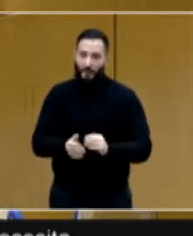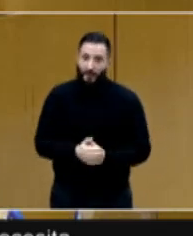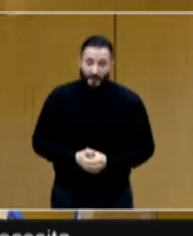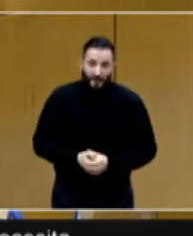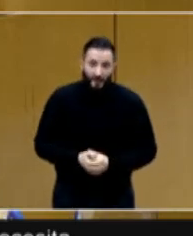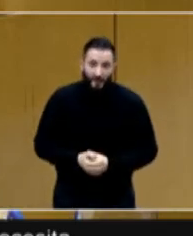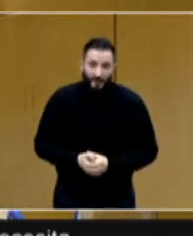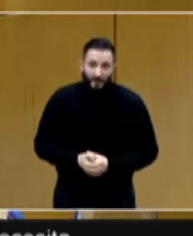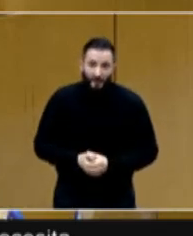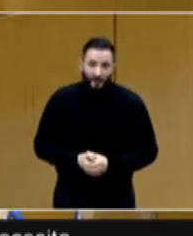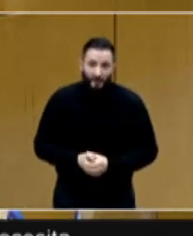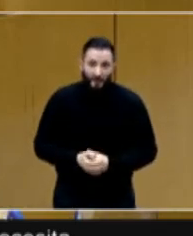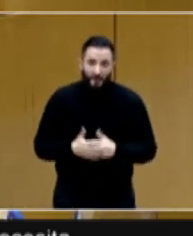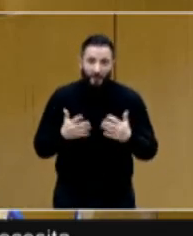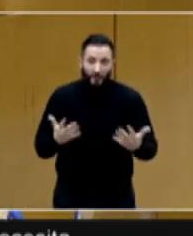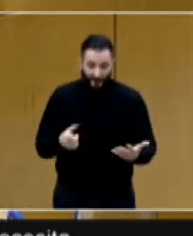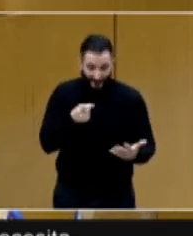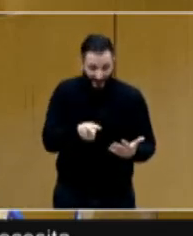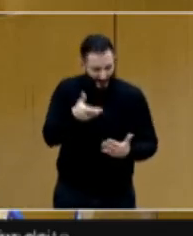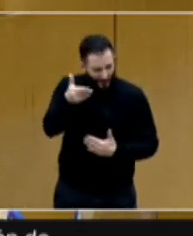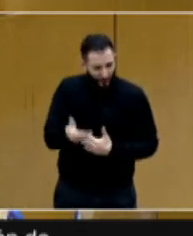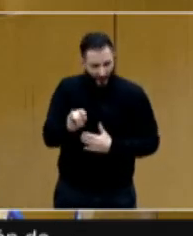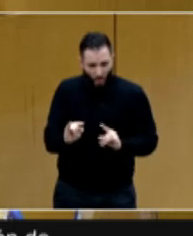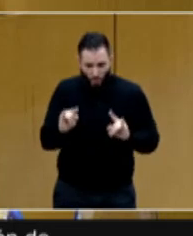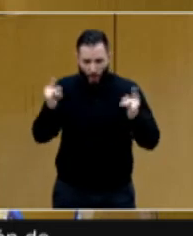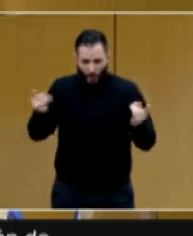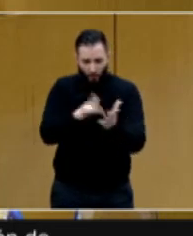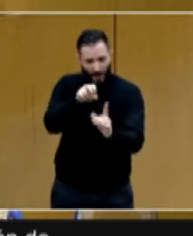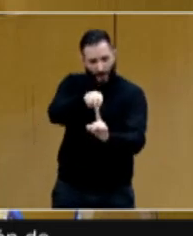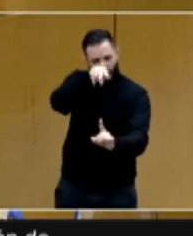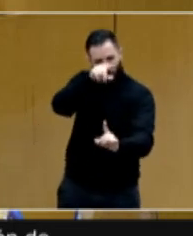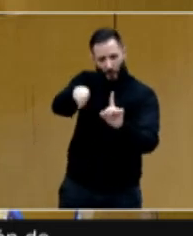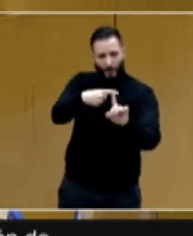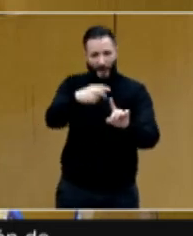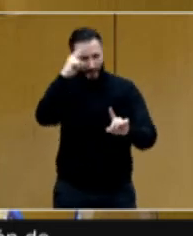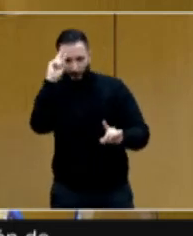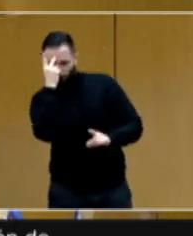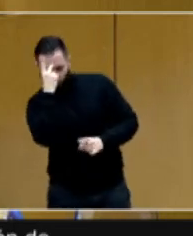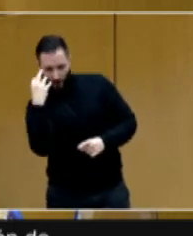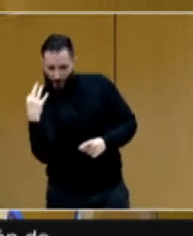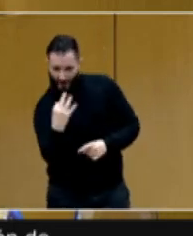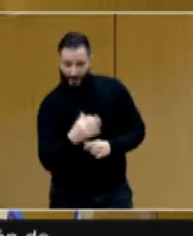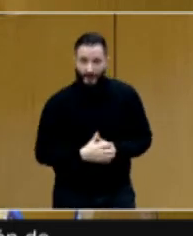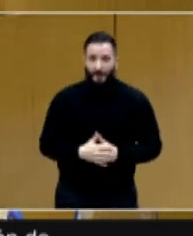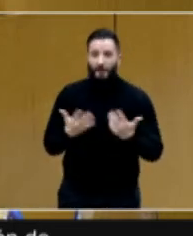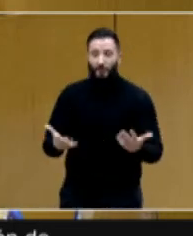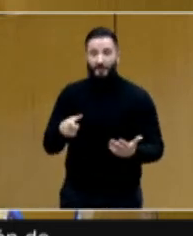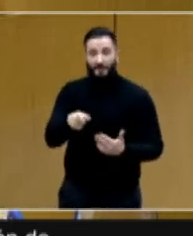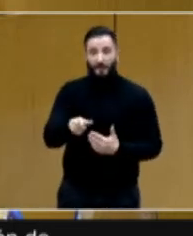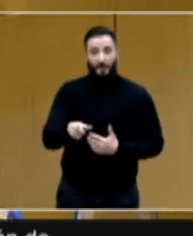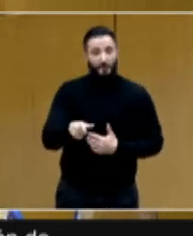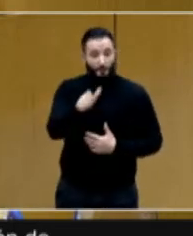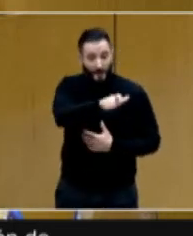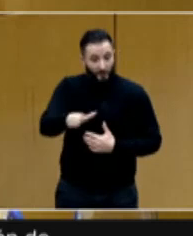lo cual supone un límite de enorme importancia y una visión un cambio de mentalidad total Bueno pues esta posibilidad de que una persona con